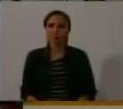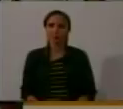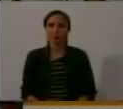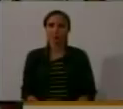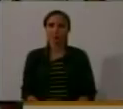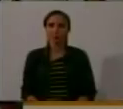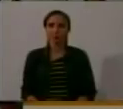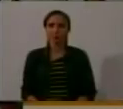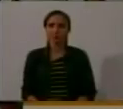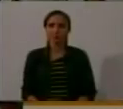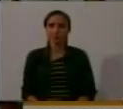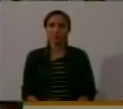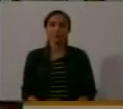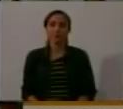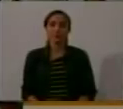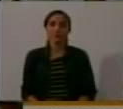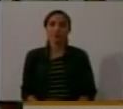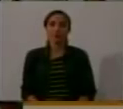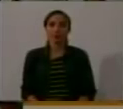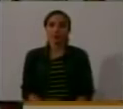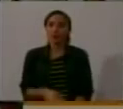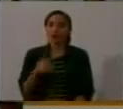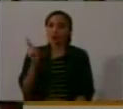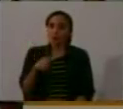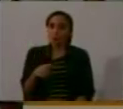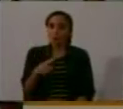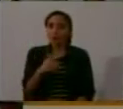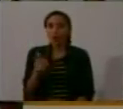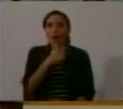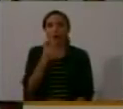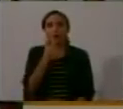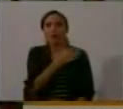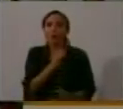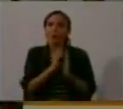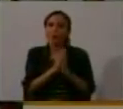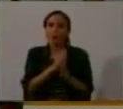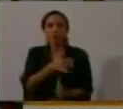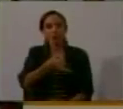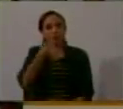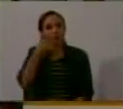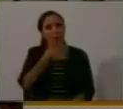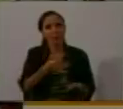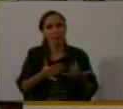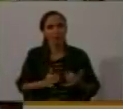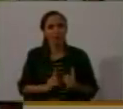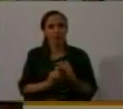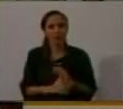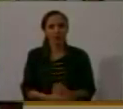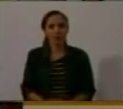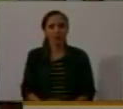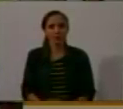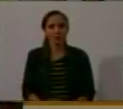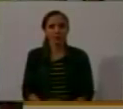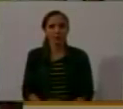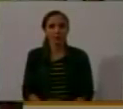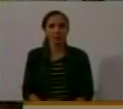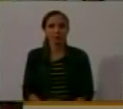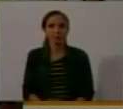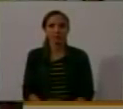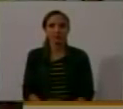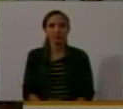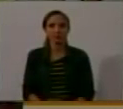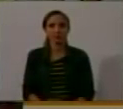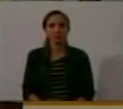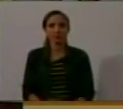También se sentía que ese día él pidió que le llamaran a Jordani por teléfono. Ese 28 de diciembre.